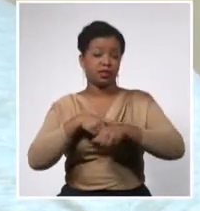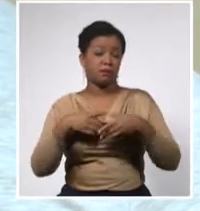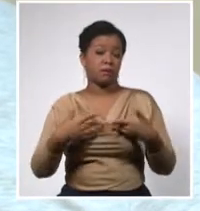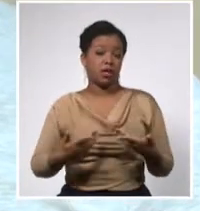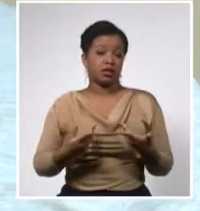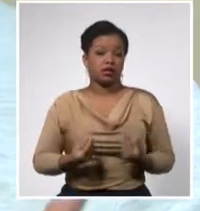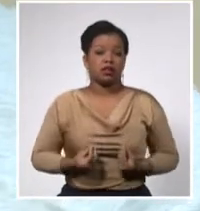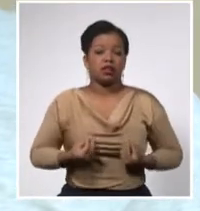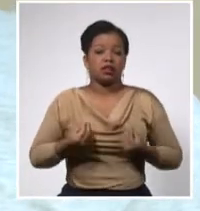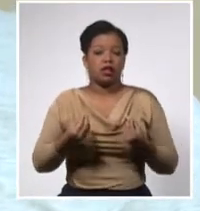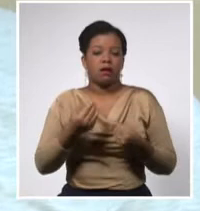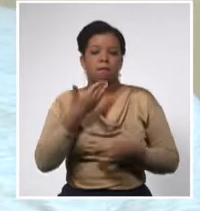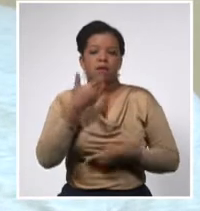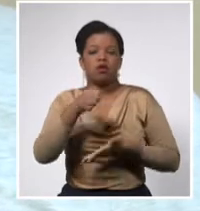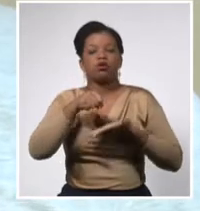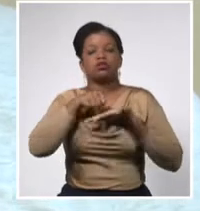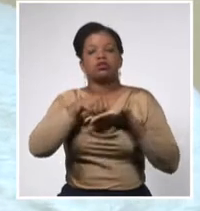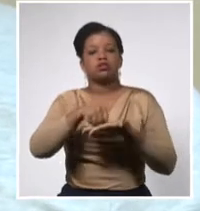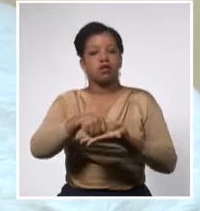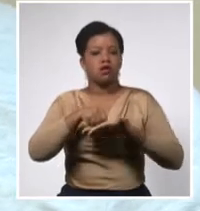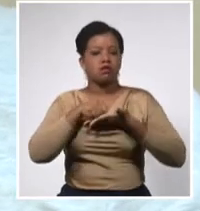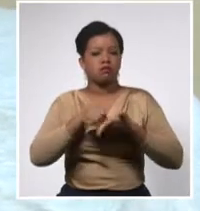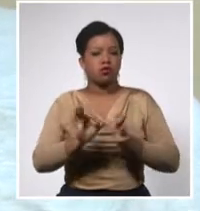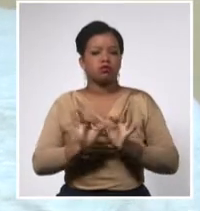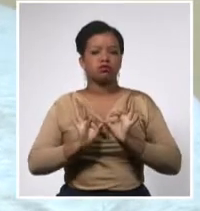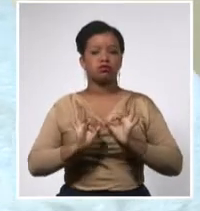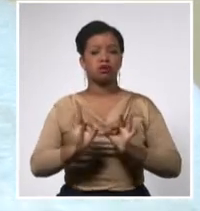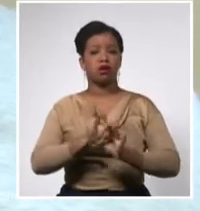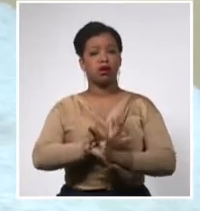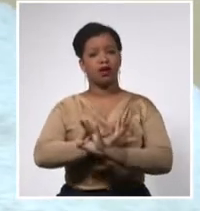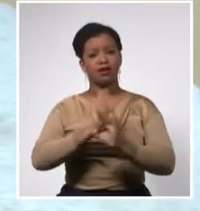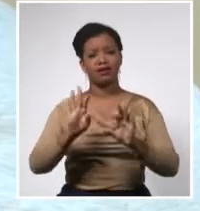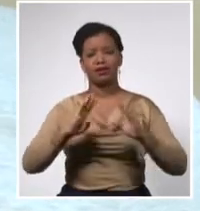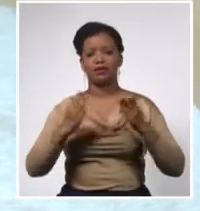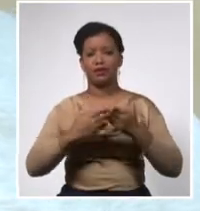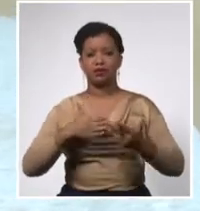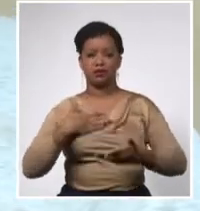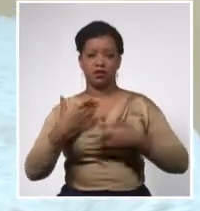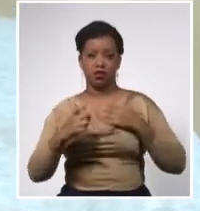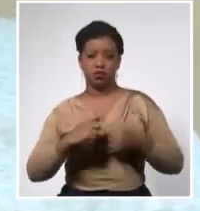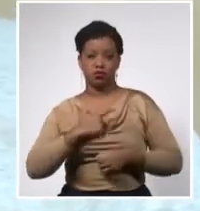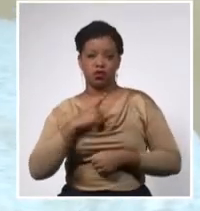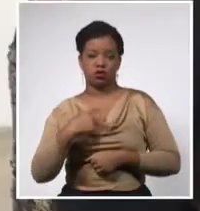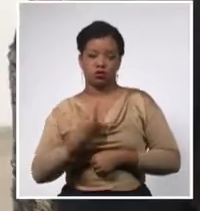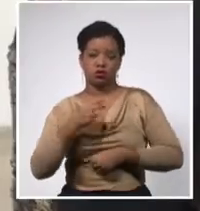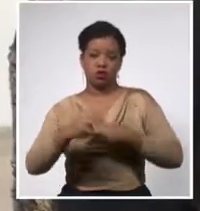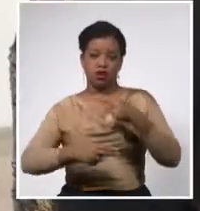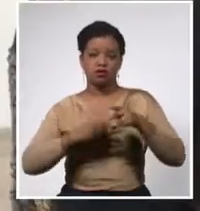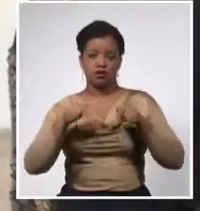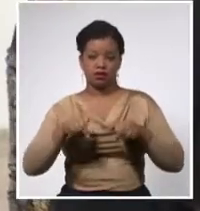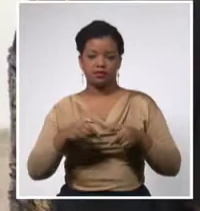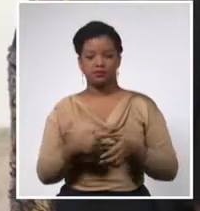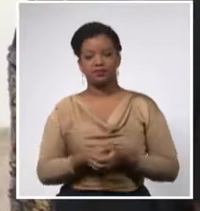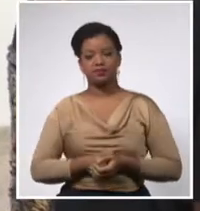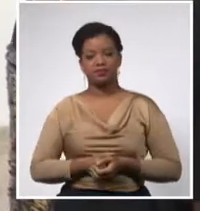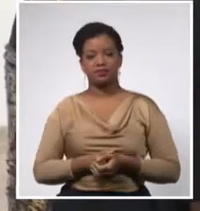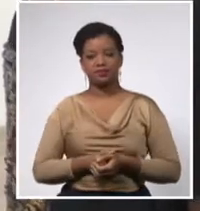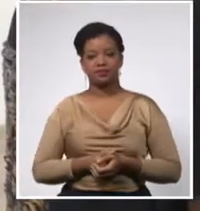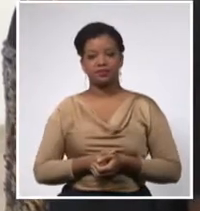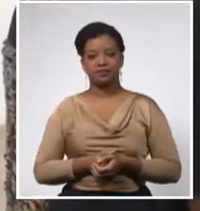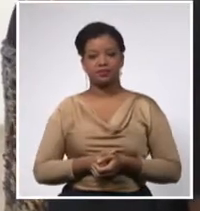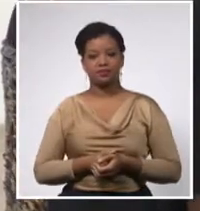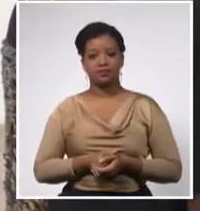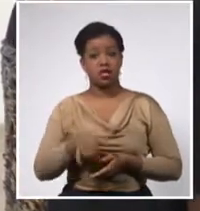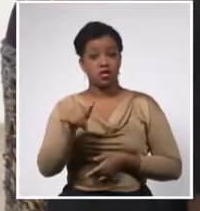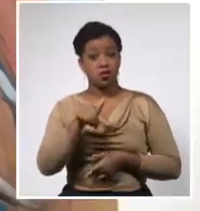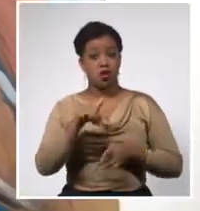un mejor servicio y una mejor calidad en las actividades culturales que presentamos de los asociados aquí en el Café Literario. También en la Galería